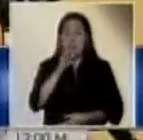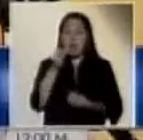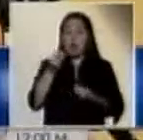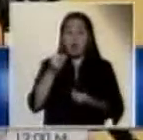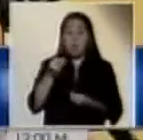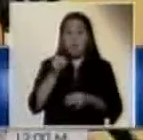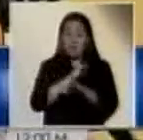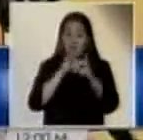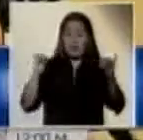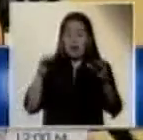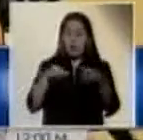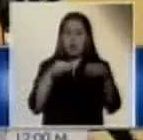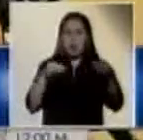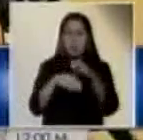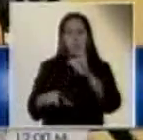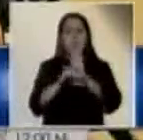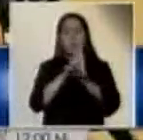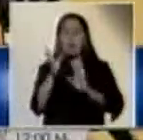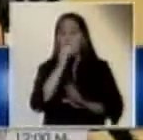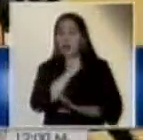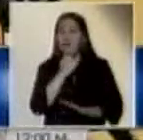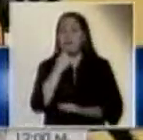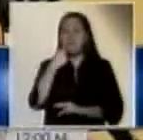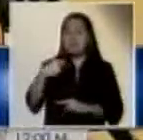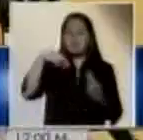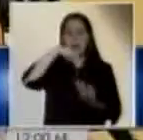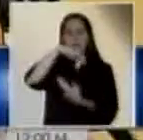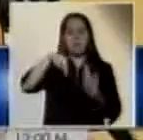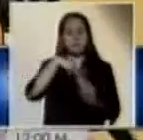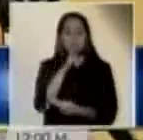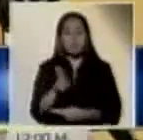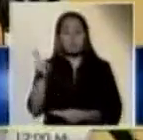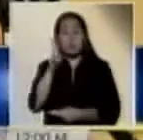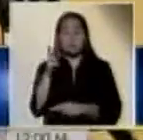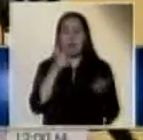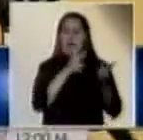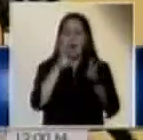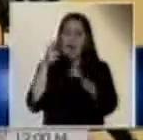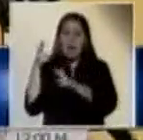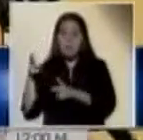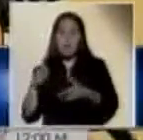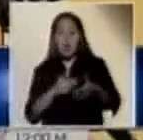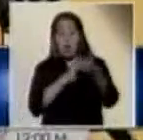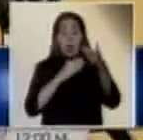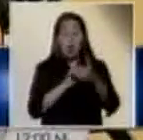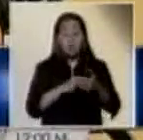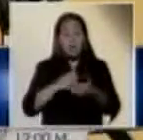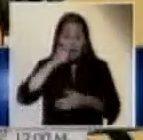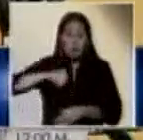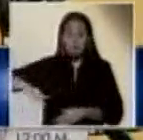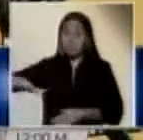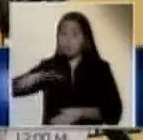ilegales que, diciéndose ser revolucionarios, utilizan armas en contra del pueblo,